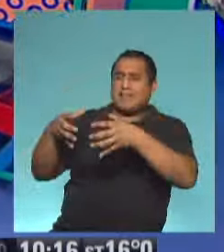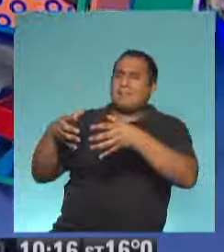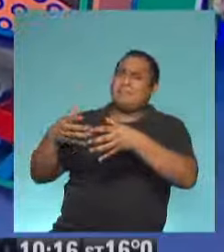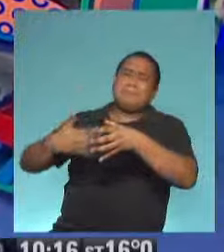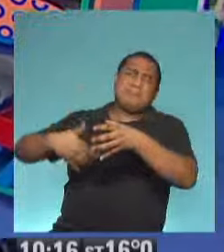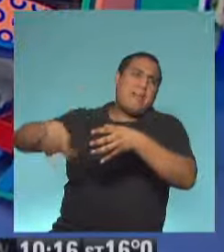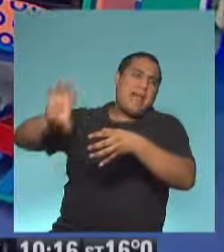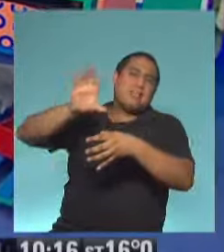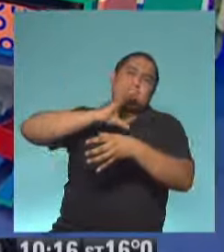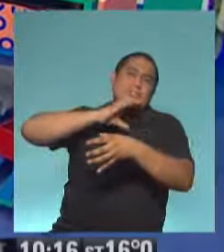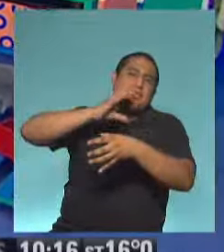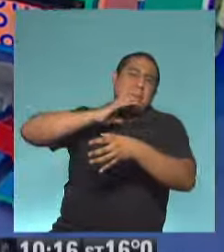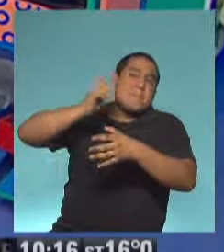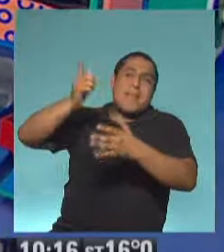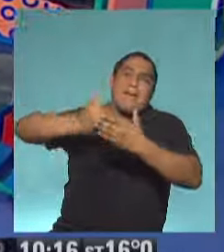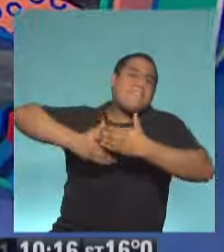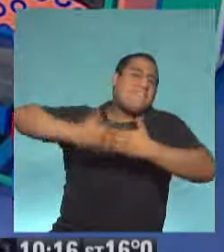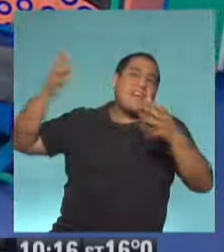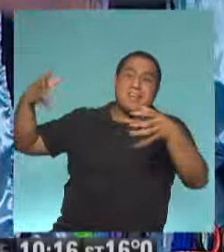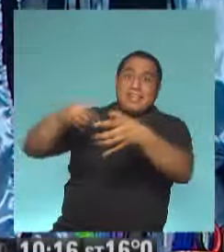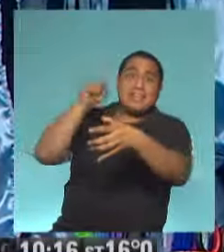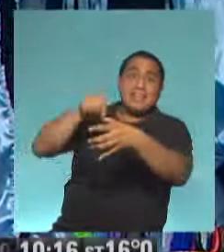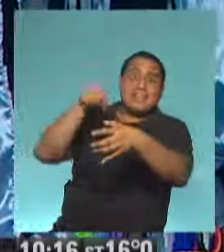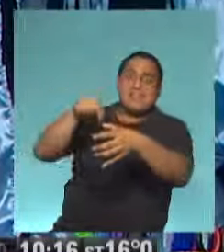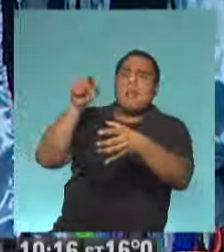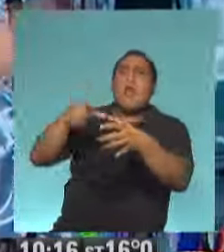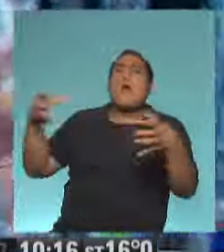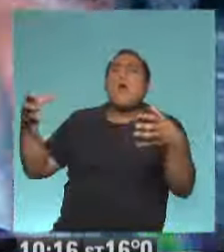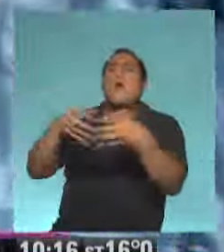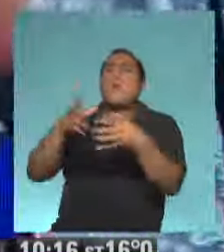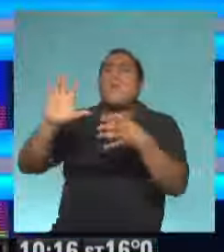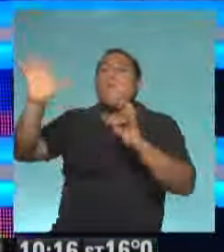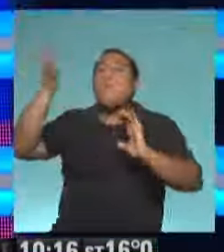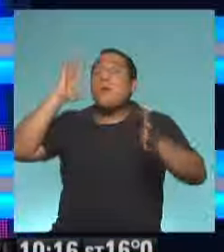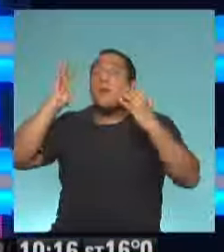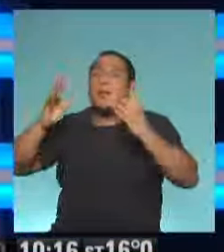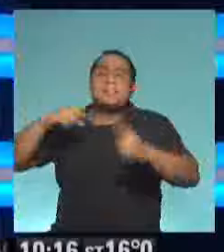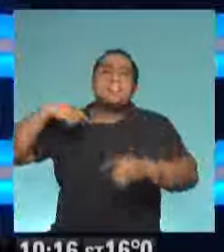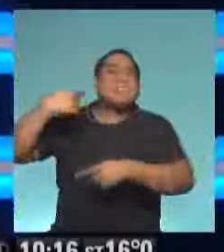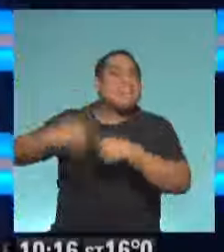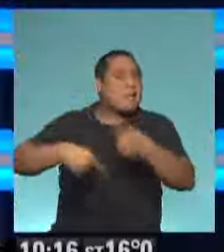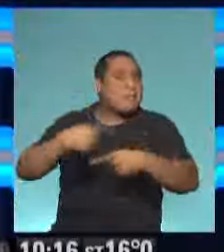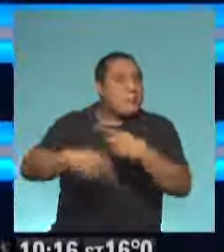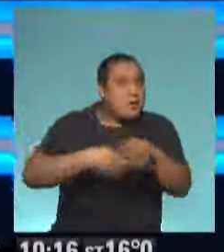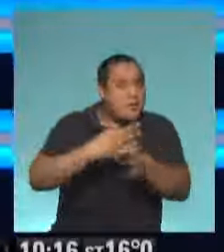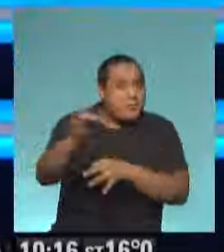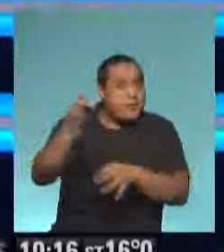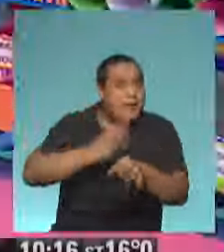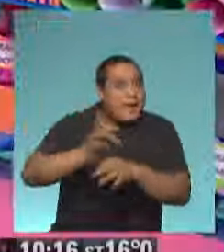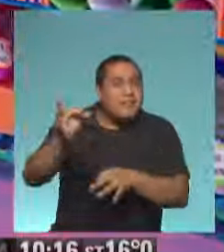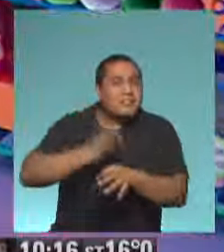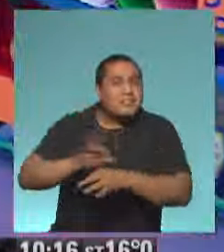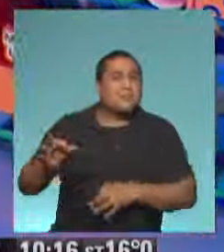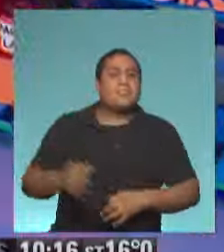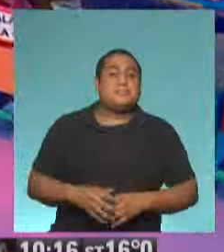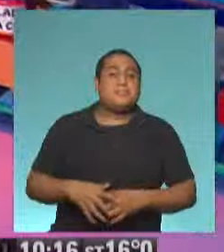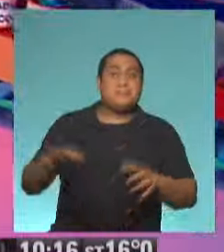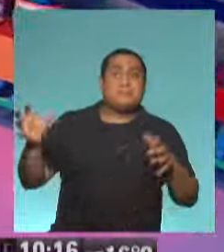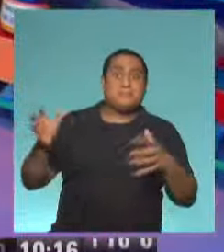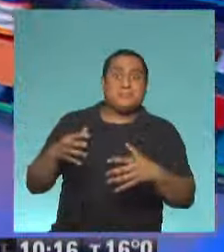y más feliz. Es la murga, te seguimos educando con